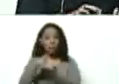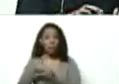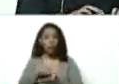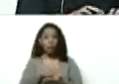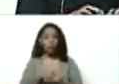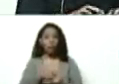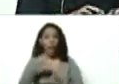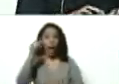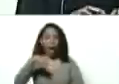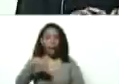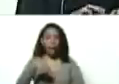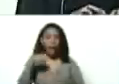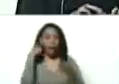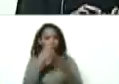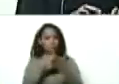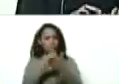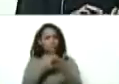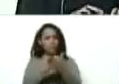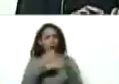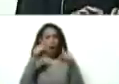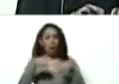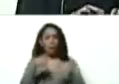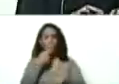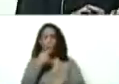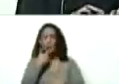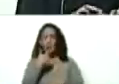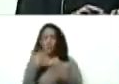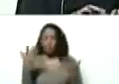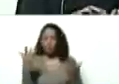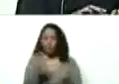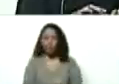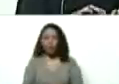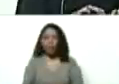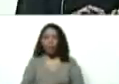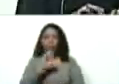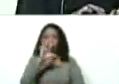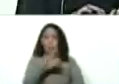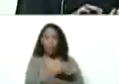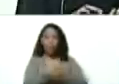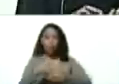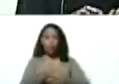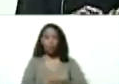de estar en la batalla aquí bonito vale más de 3 millones